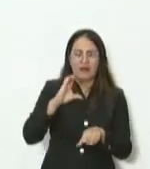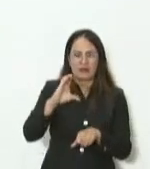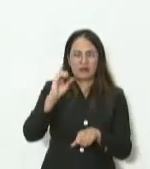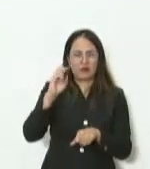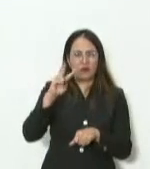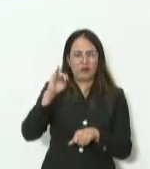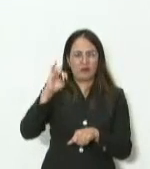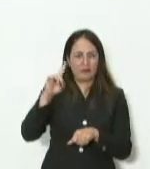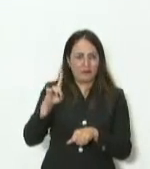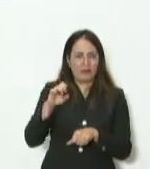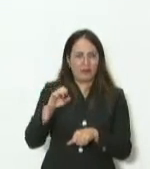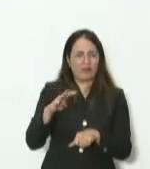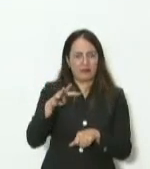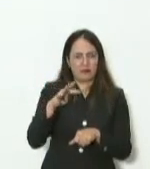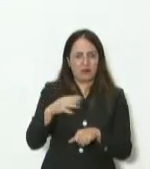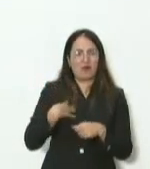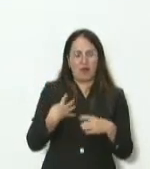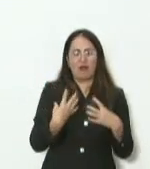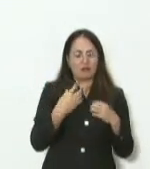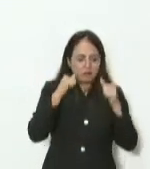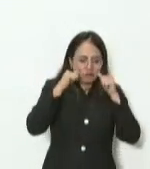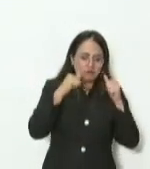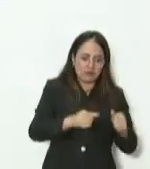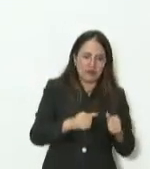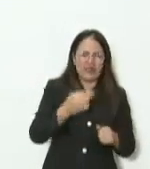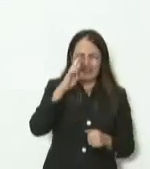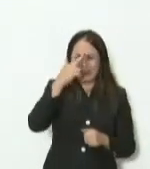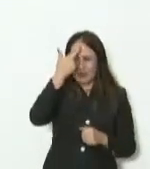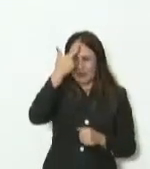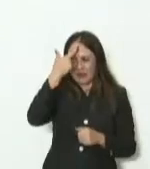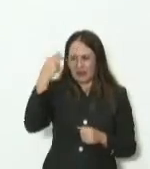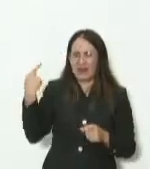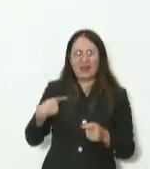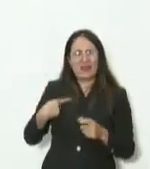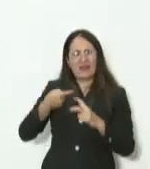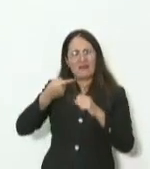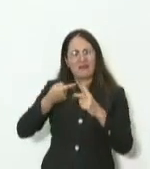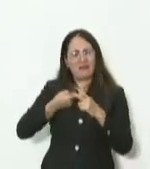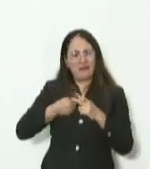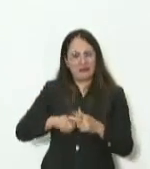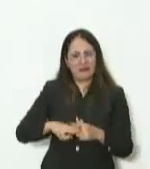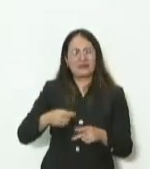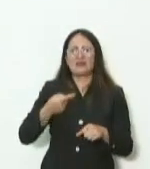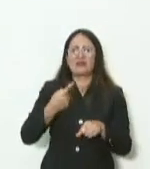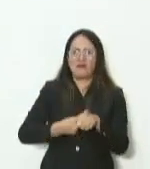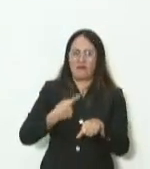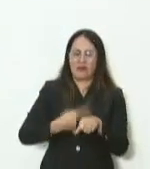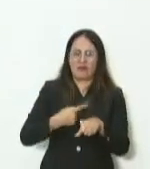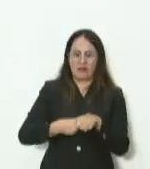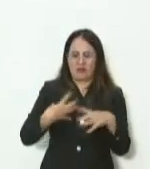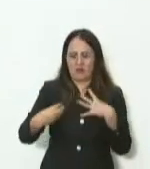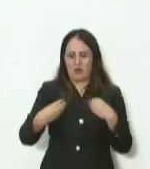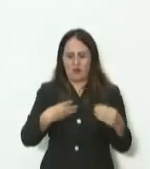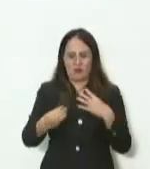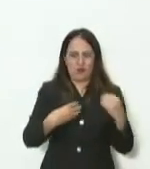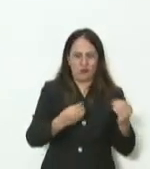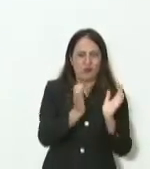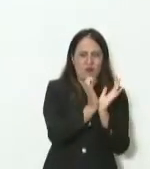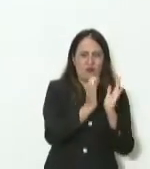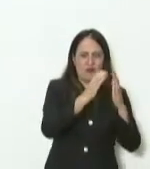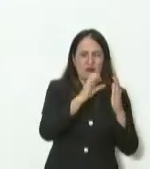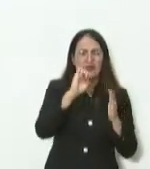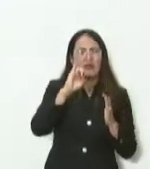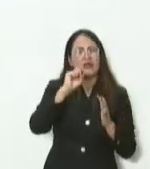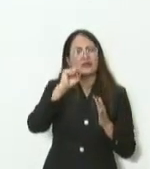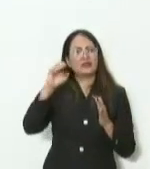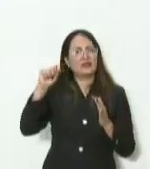Acuérdense ustedes que a partir de la emergencia sanitaria, las clínicas públicas del ISSSTE y del IMSS se han naturalmente